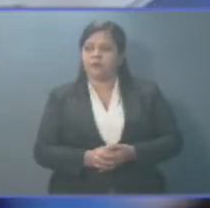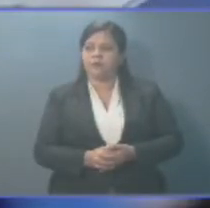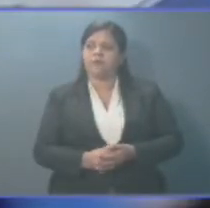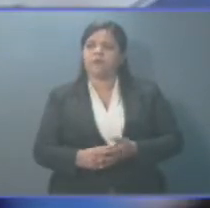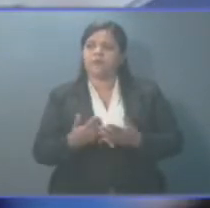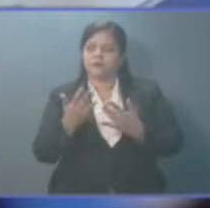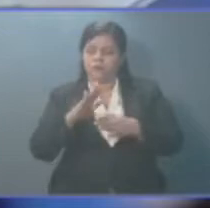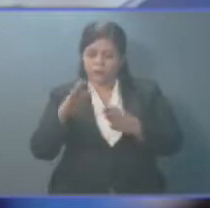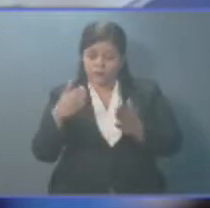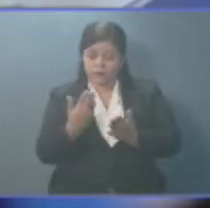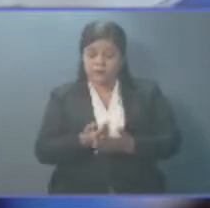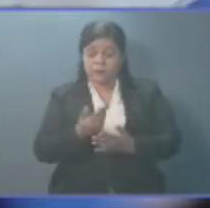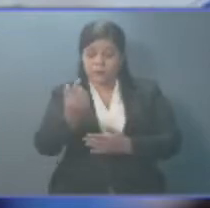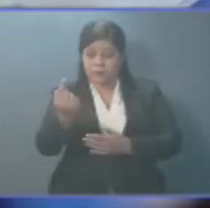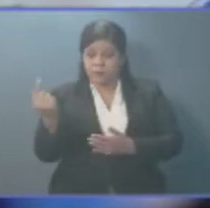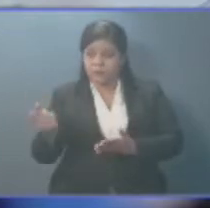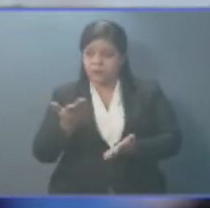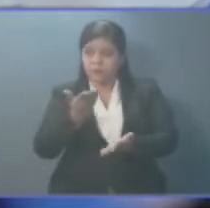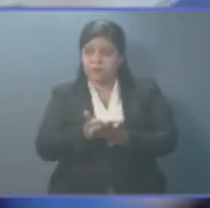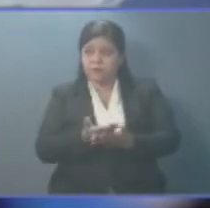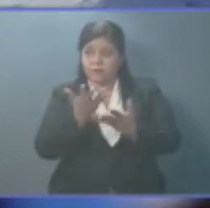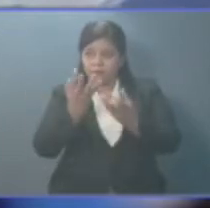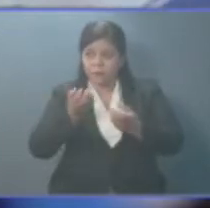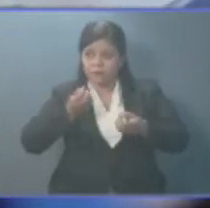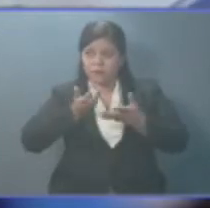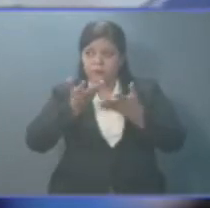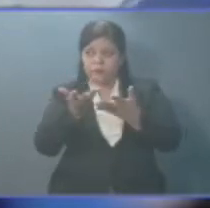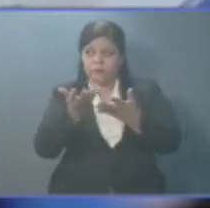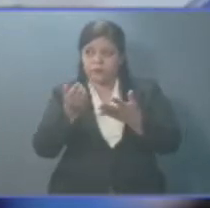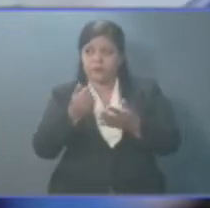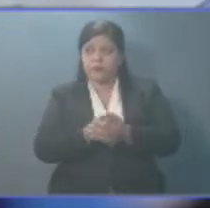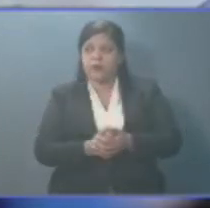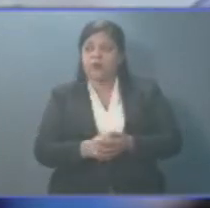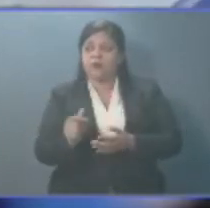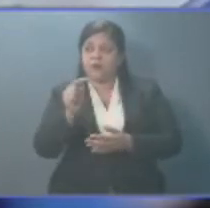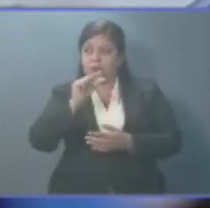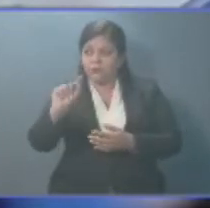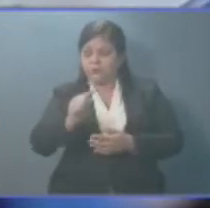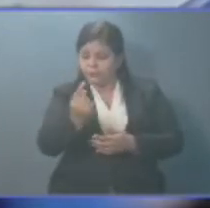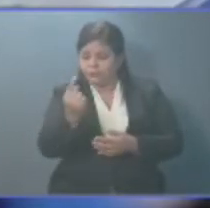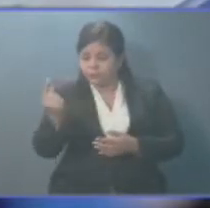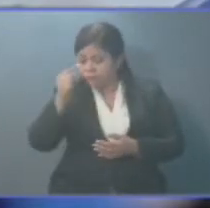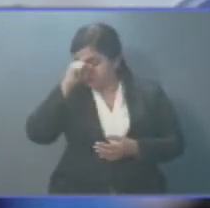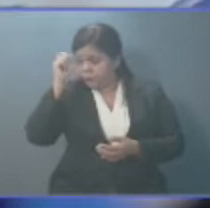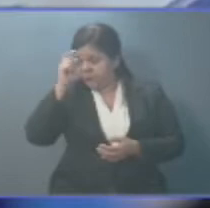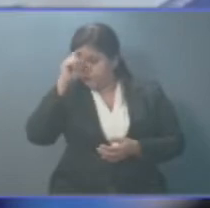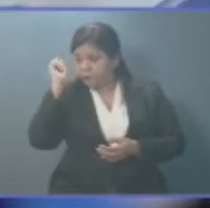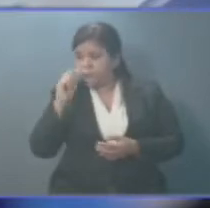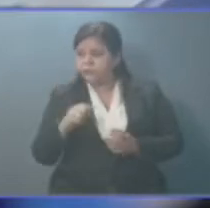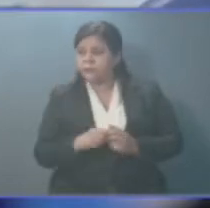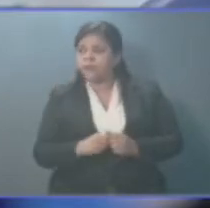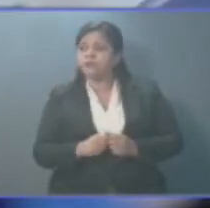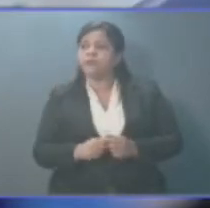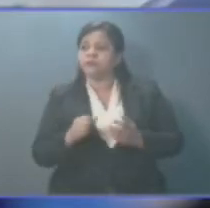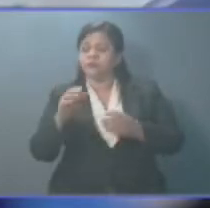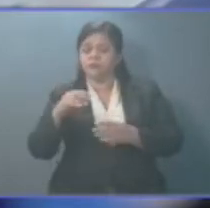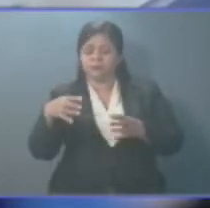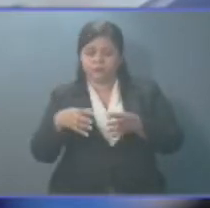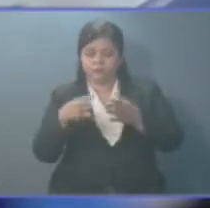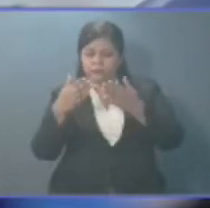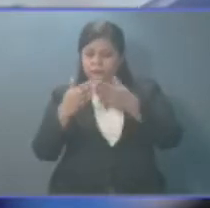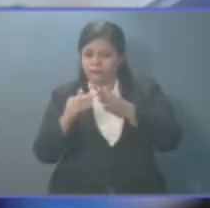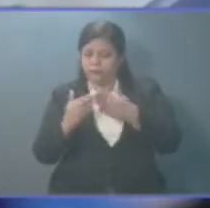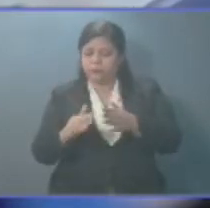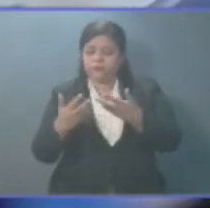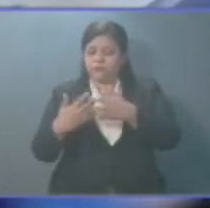Las mocionantes expresan en nombre de trabajadores y trabajadoras sindicalistas de